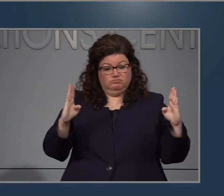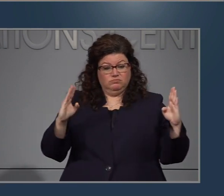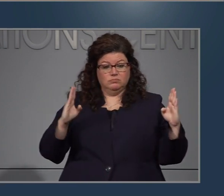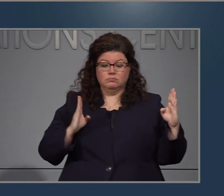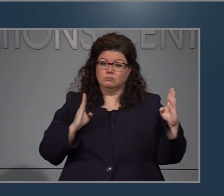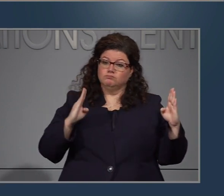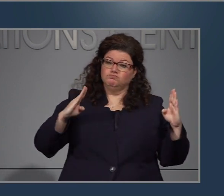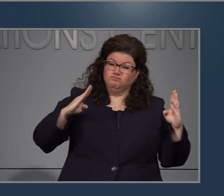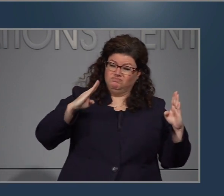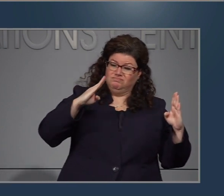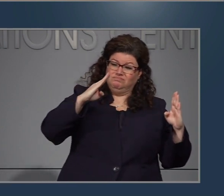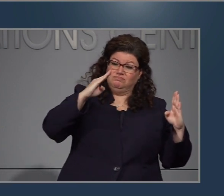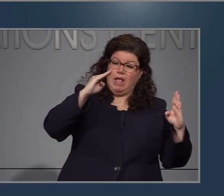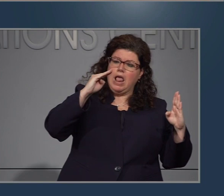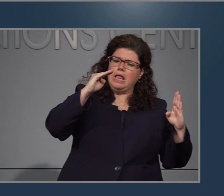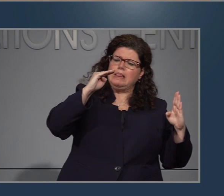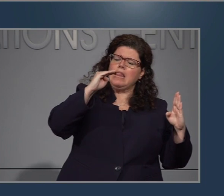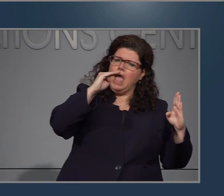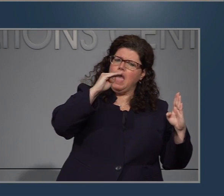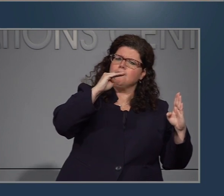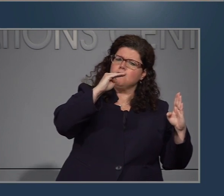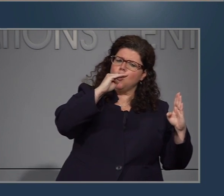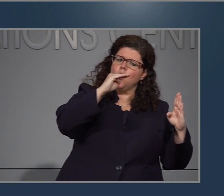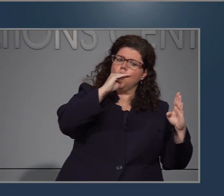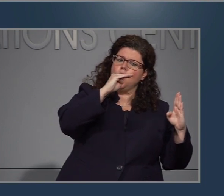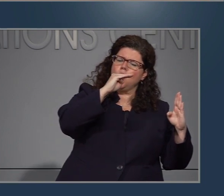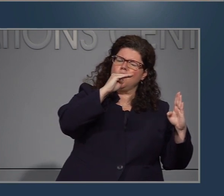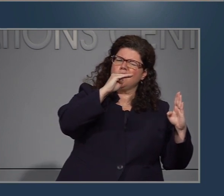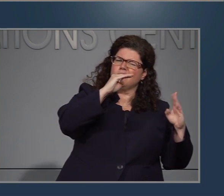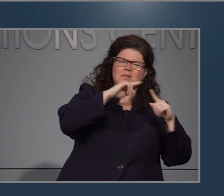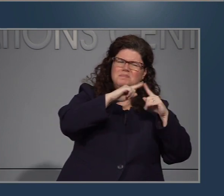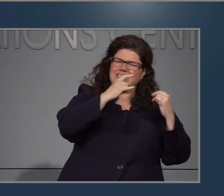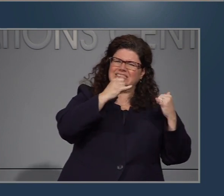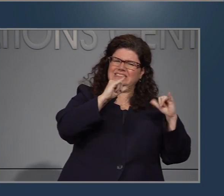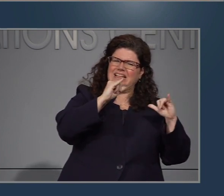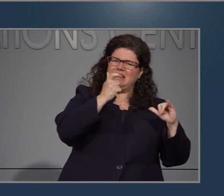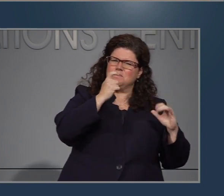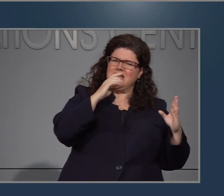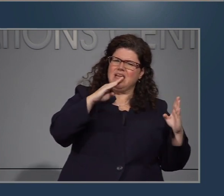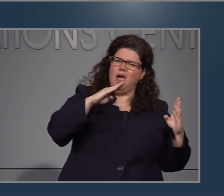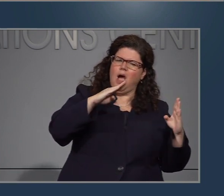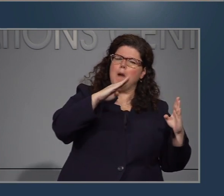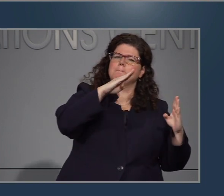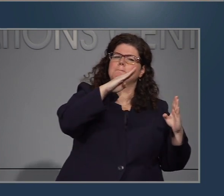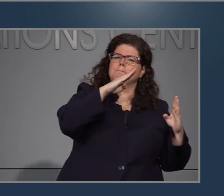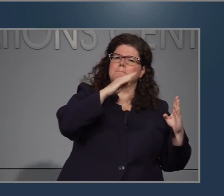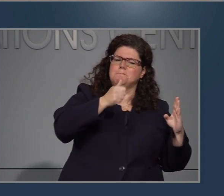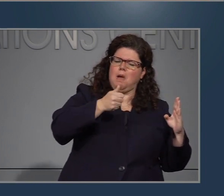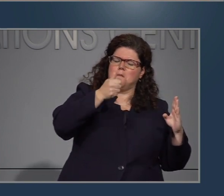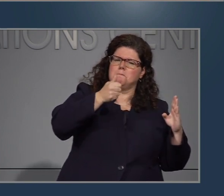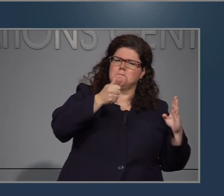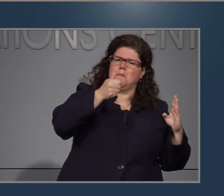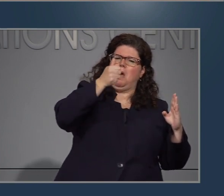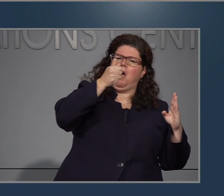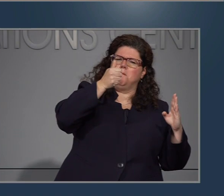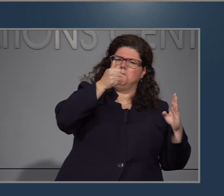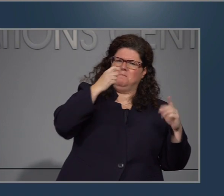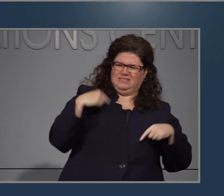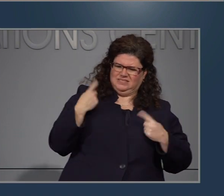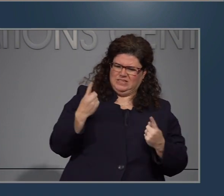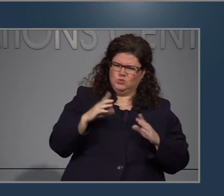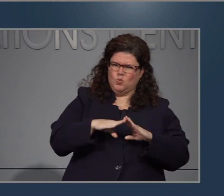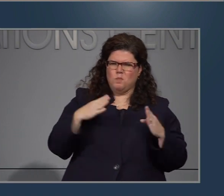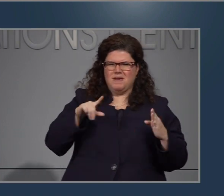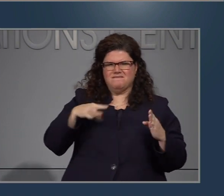estaba mostrando que la semana pasada ya estaba empezando a nivelarse. Buenas noticias. Sin embargo, ahora la tendencia ha